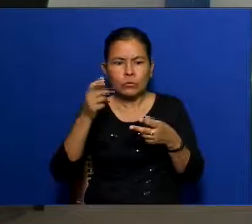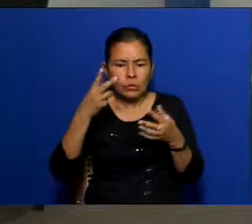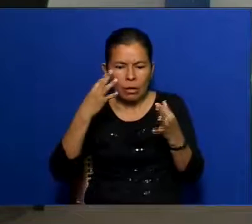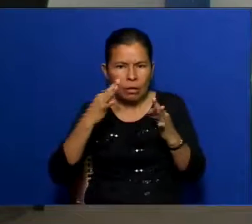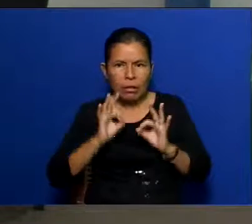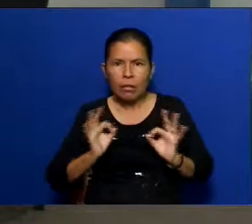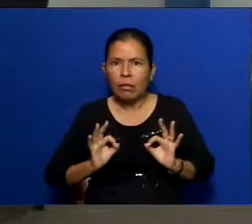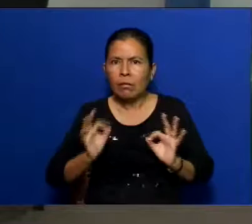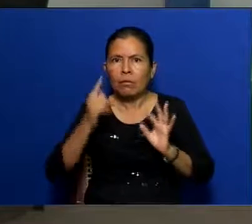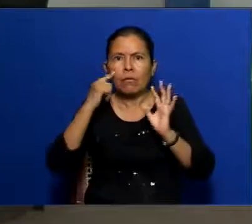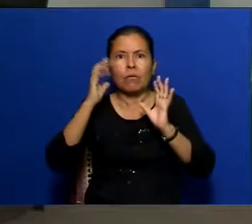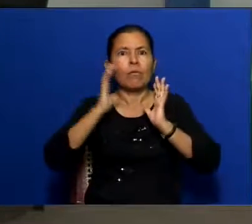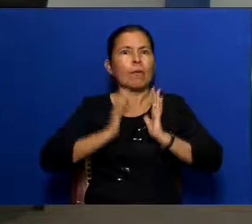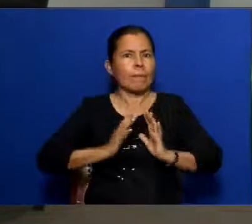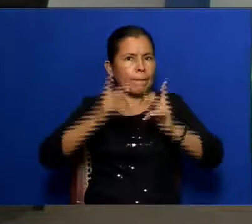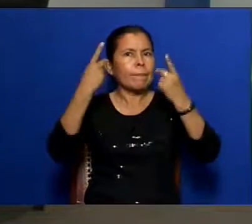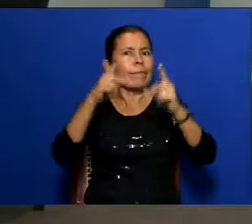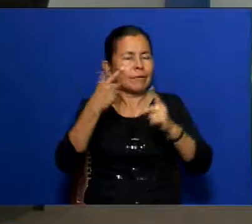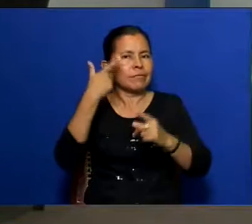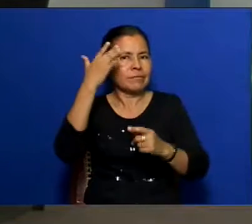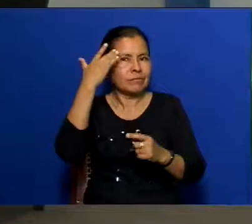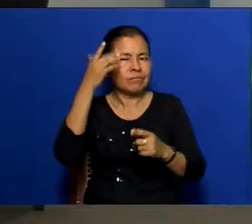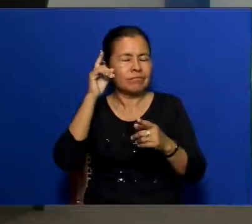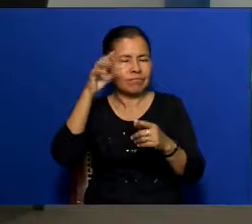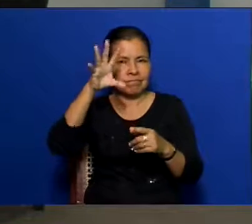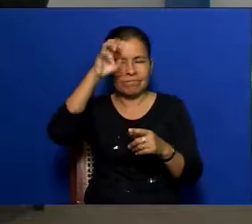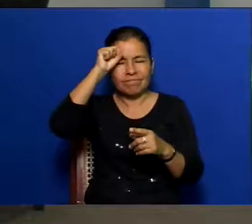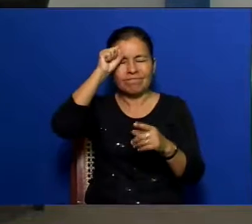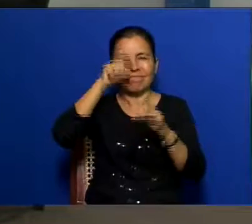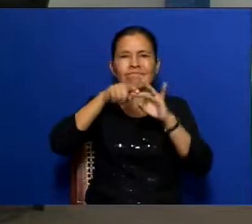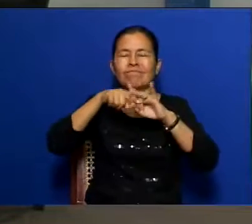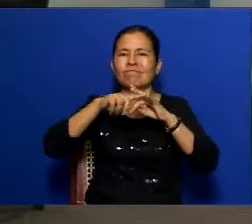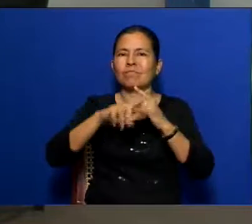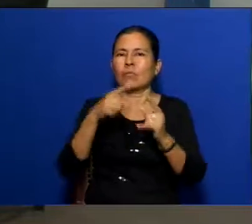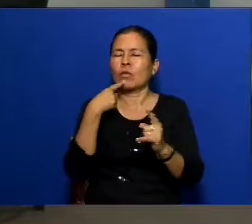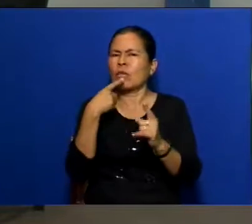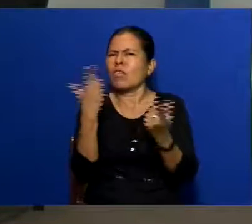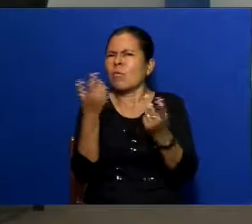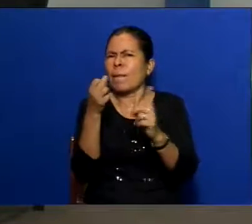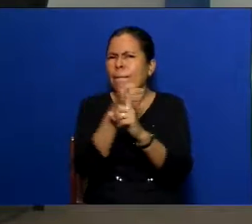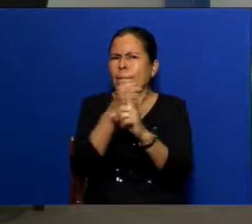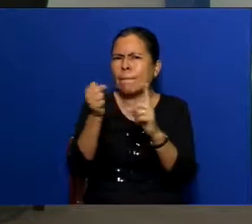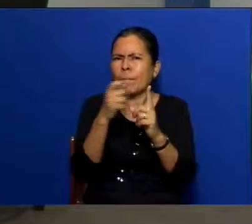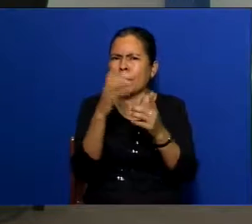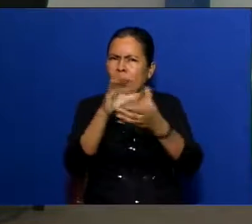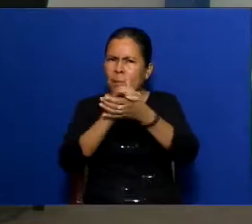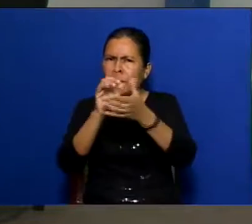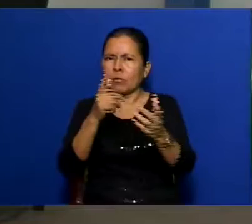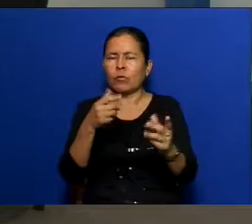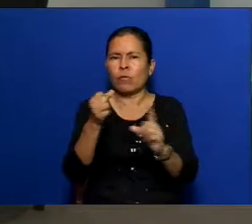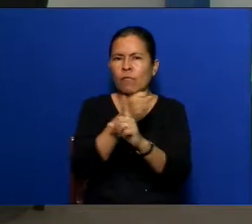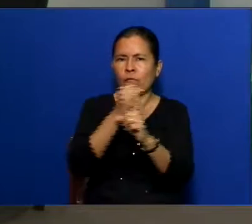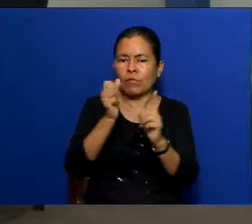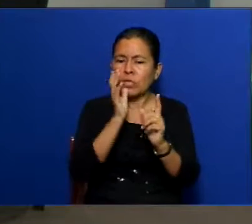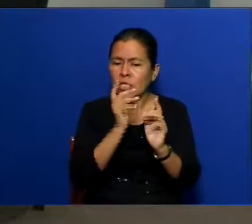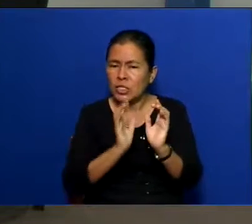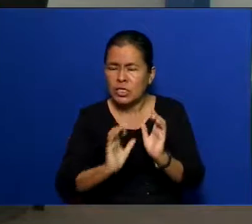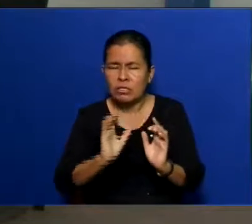casos de violencia intrafamiliar, violencia de pareja y violencia infantil. Y también cuando